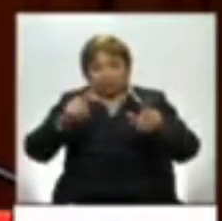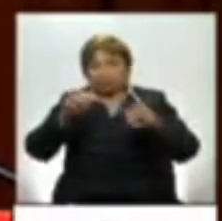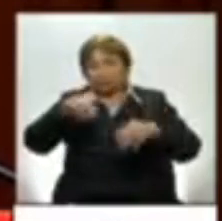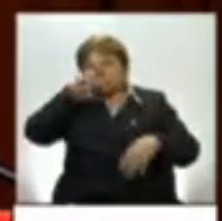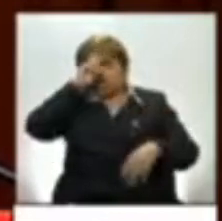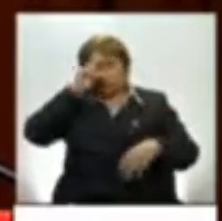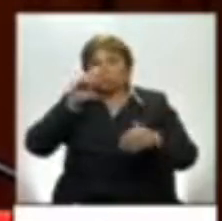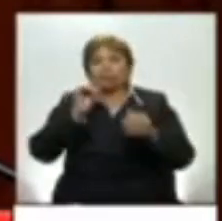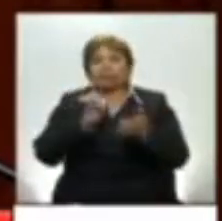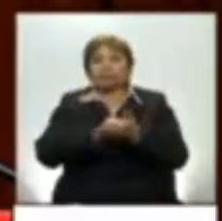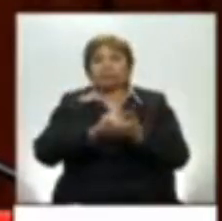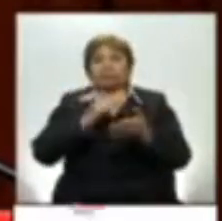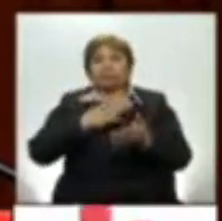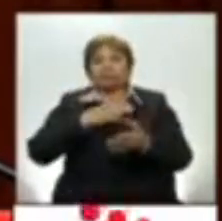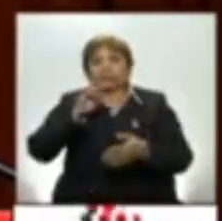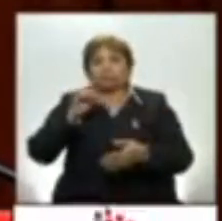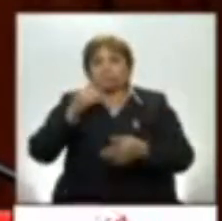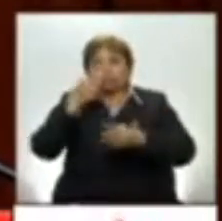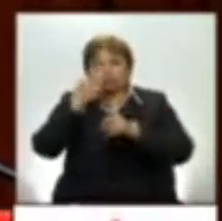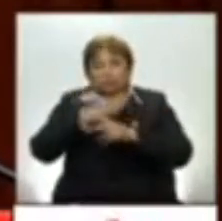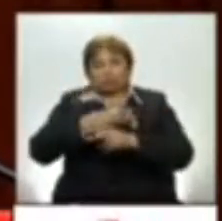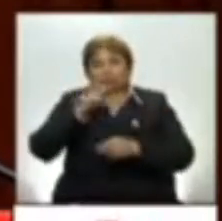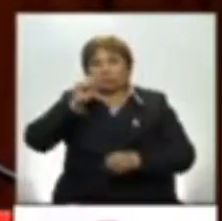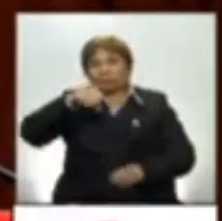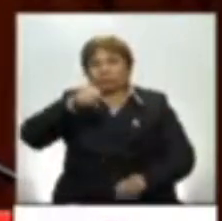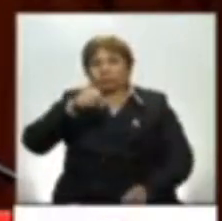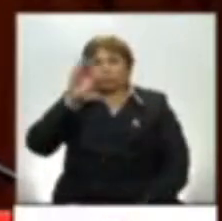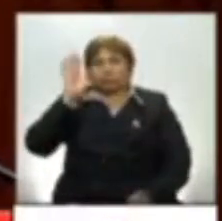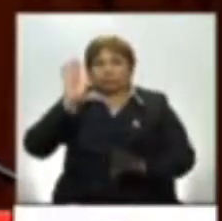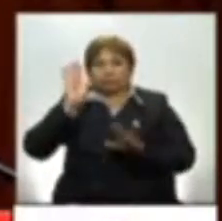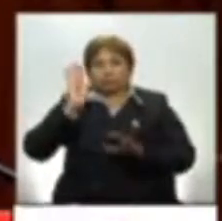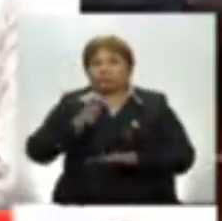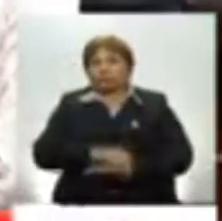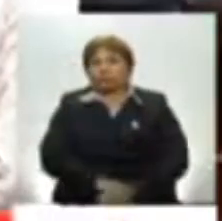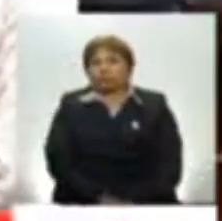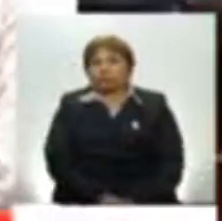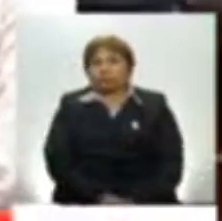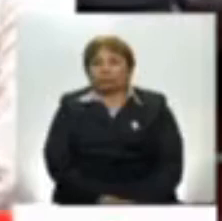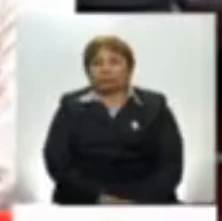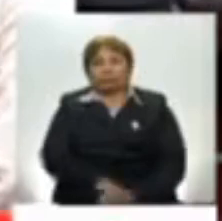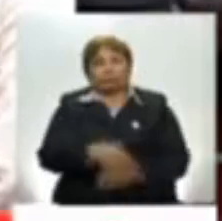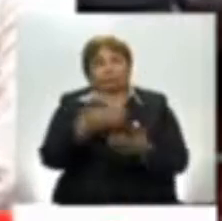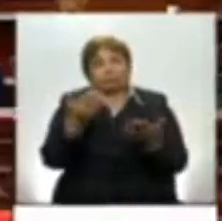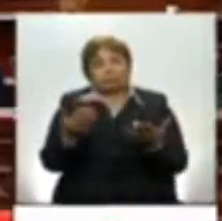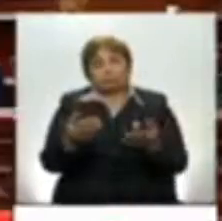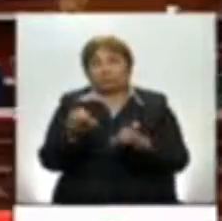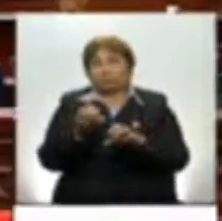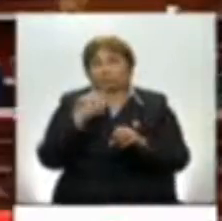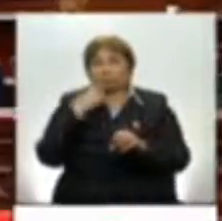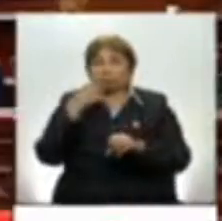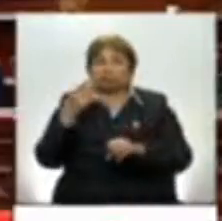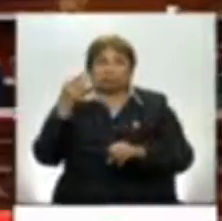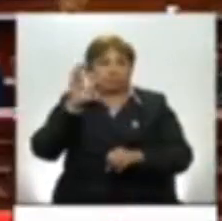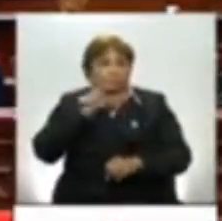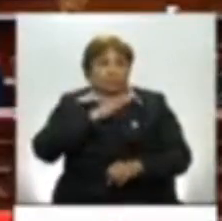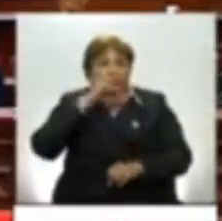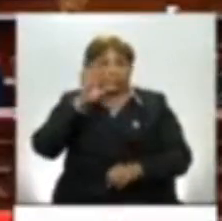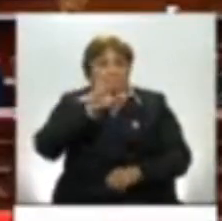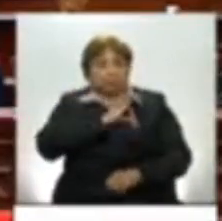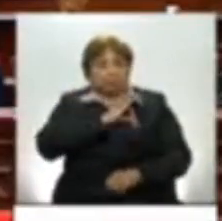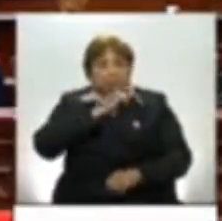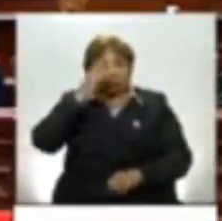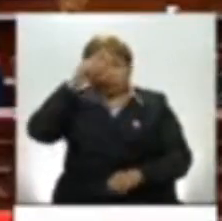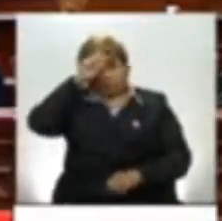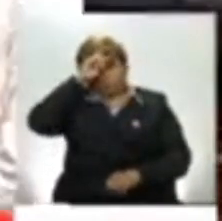en especial de la tierra de Mercurio, Huancavelica, sí juro. Si así lo hace, que la patria lo premie, si